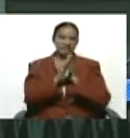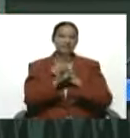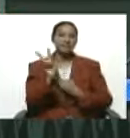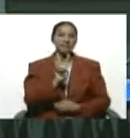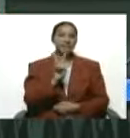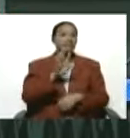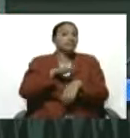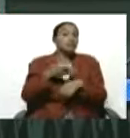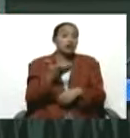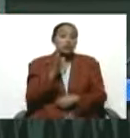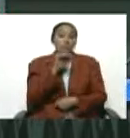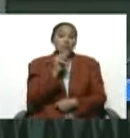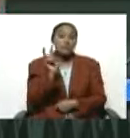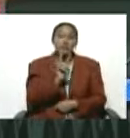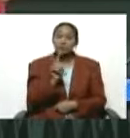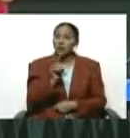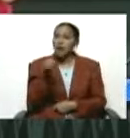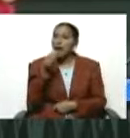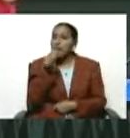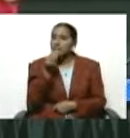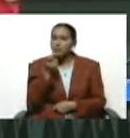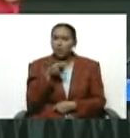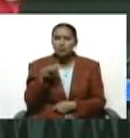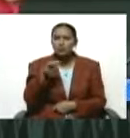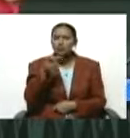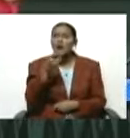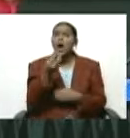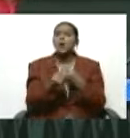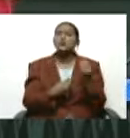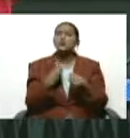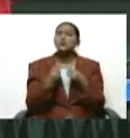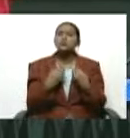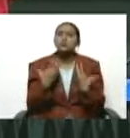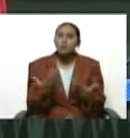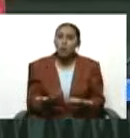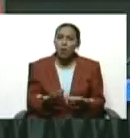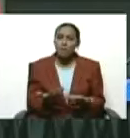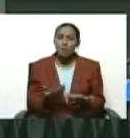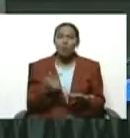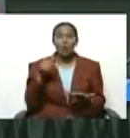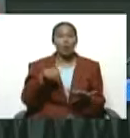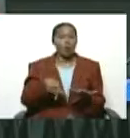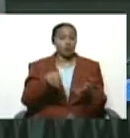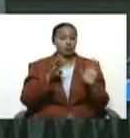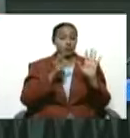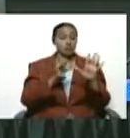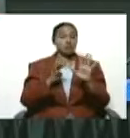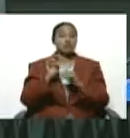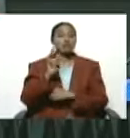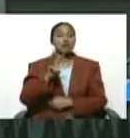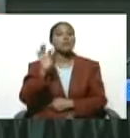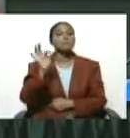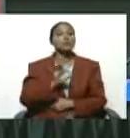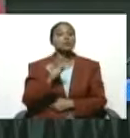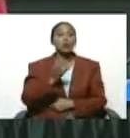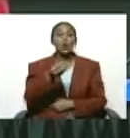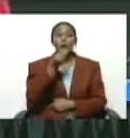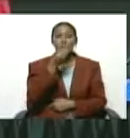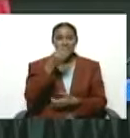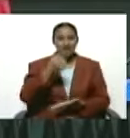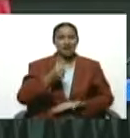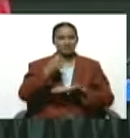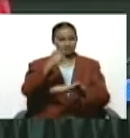podía conseguir los alimentos para los CLAC. Hoy día, el 93% de los alimentos del CLAC son producción